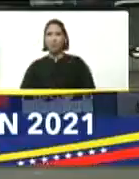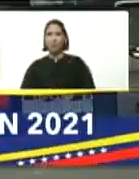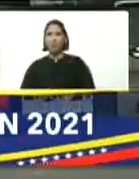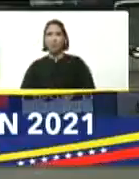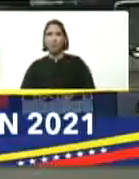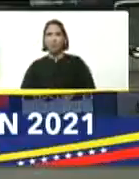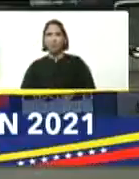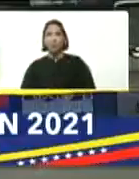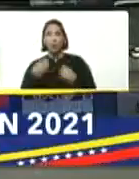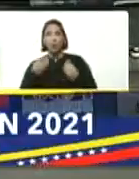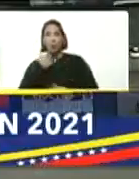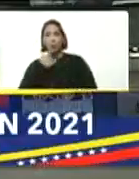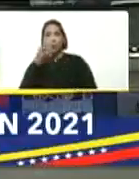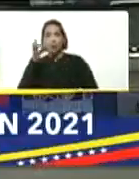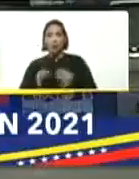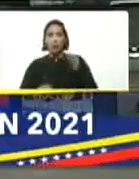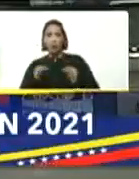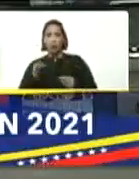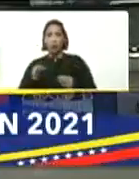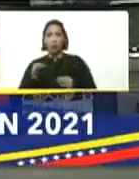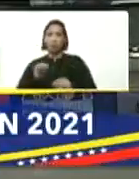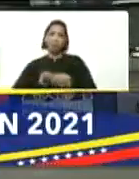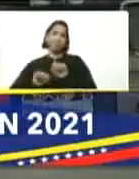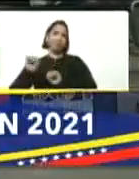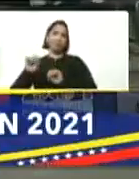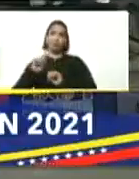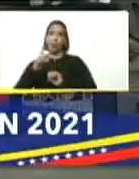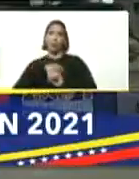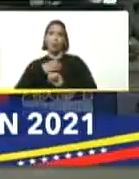Bueno, pero... Como dicen los abogados, denegada su alegación.